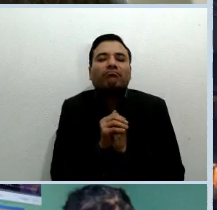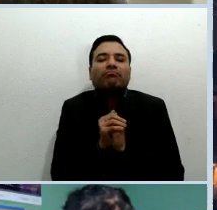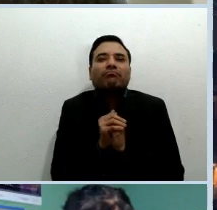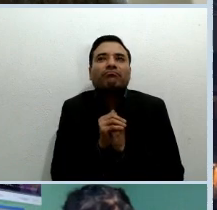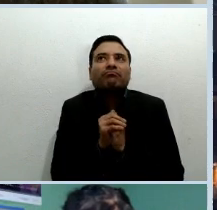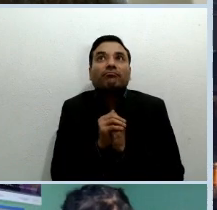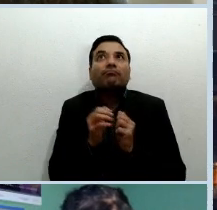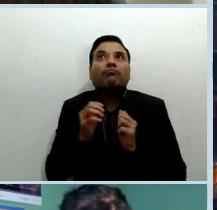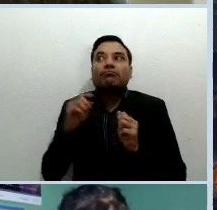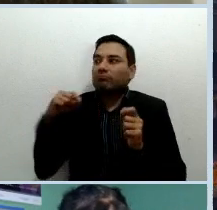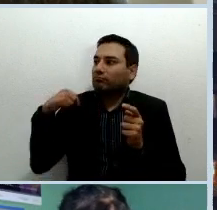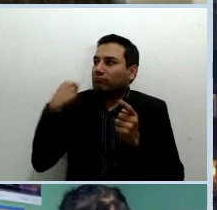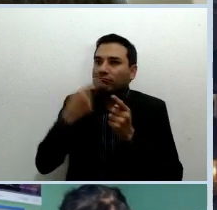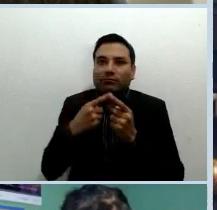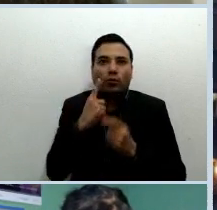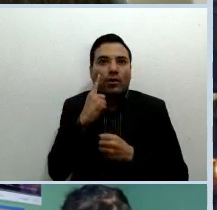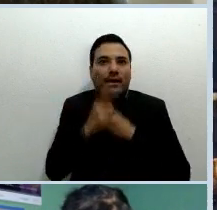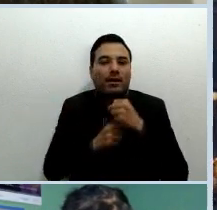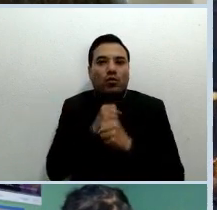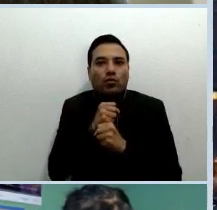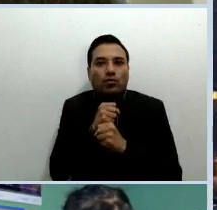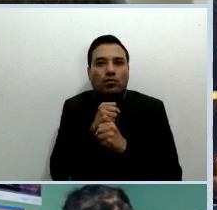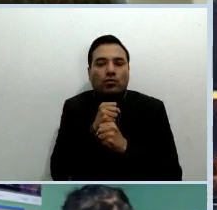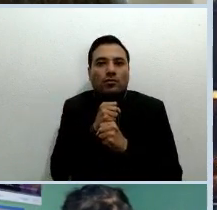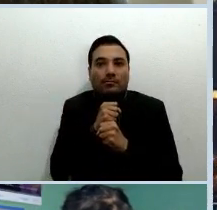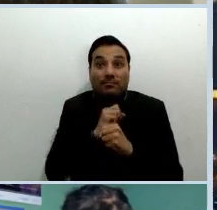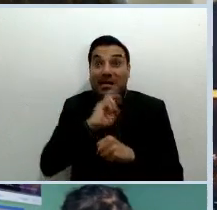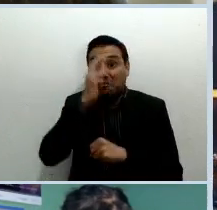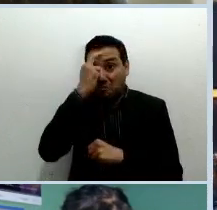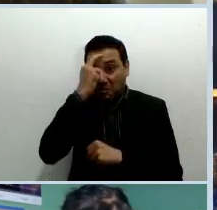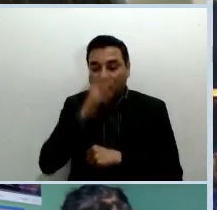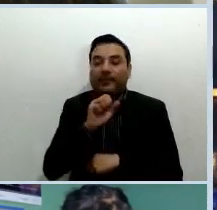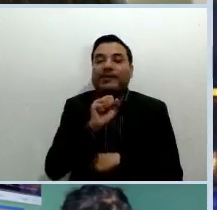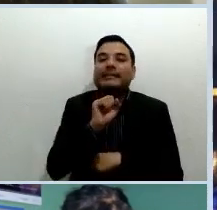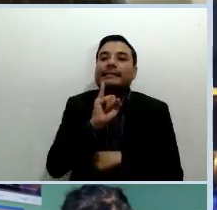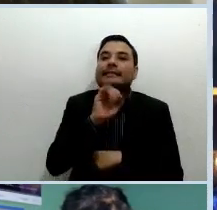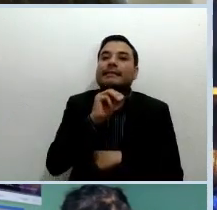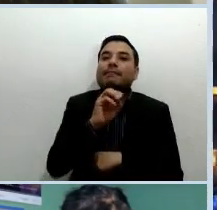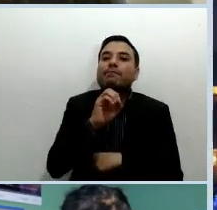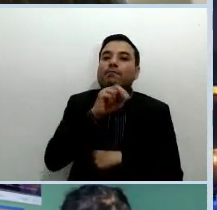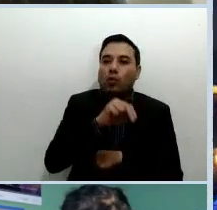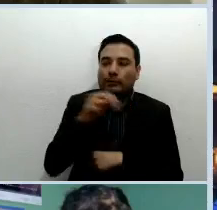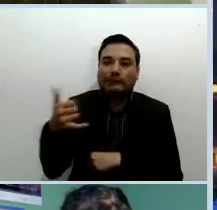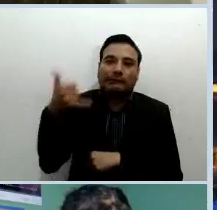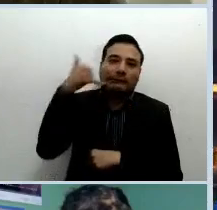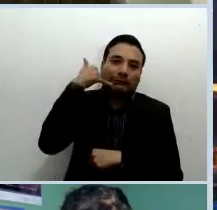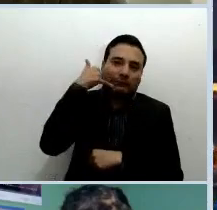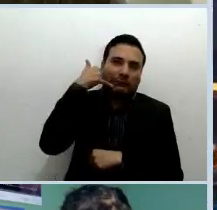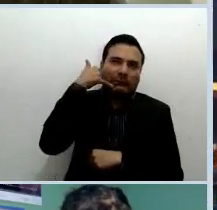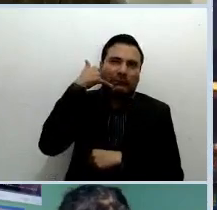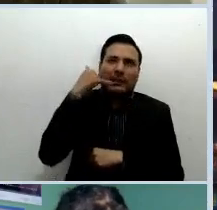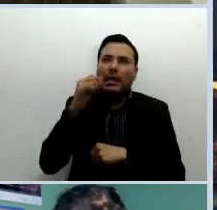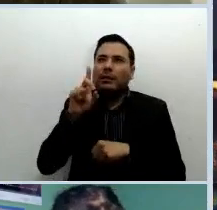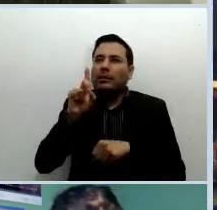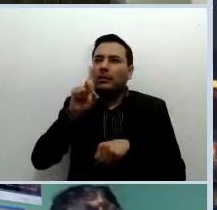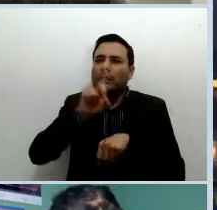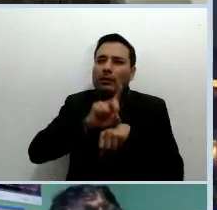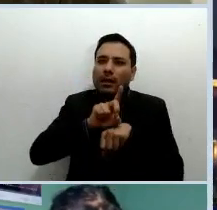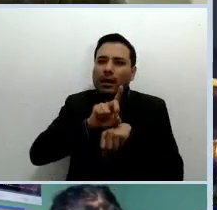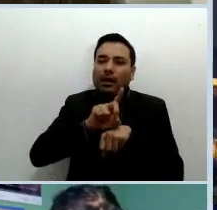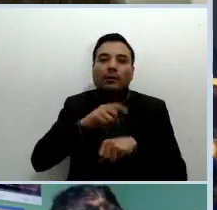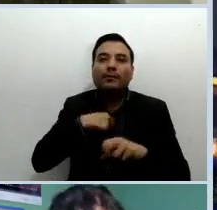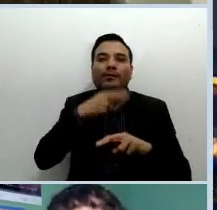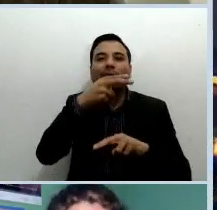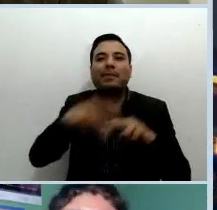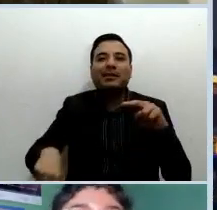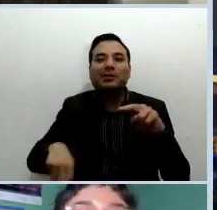un año porque yo recuerdo que recibí una llamada de Simón Franco El día que me quedé sin tener los boletos de Taylor